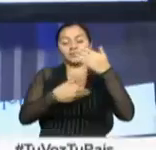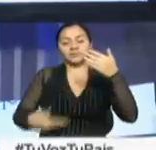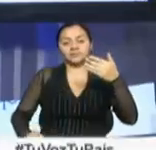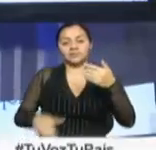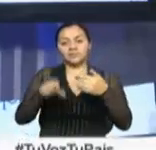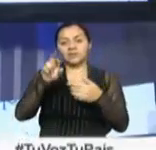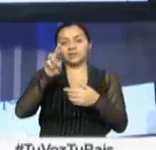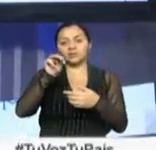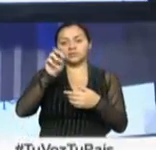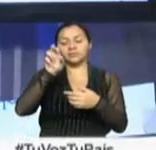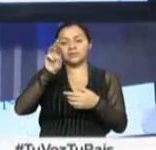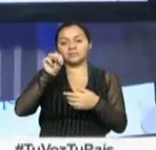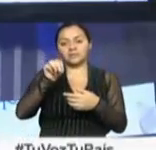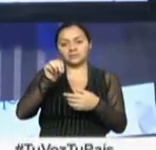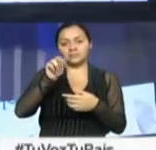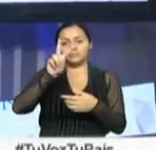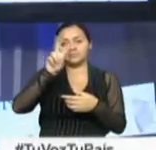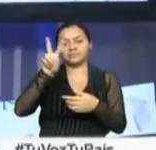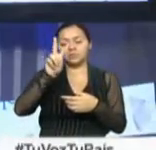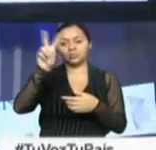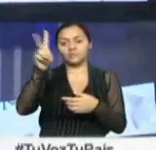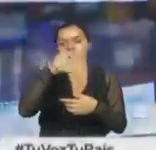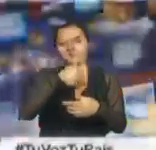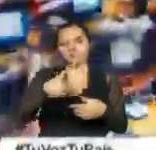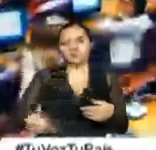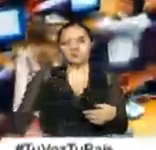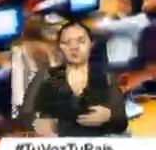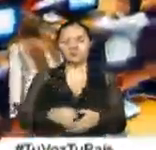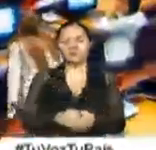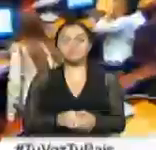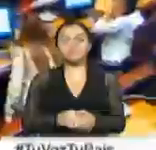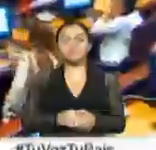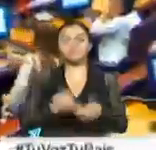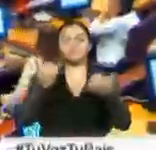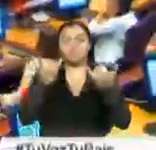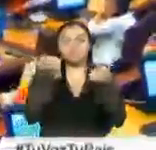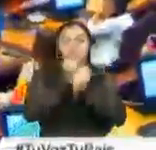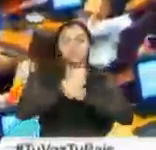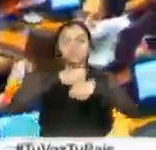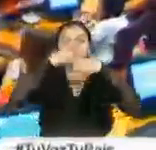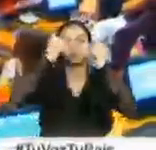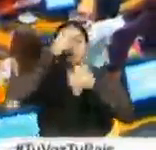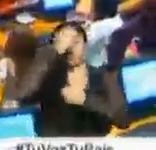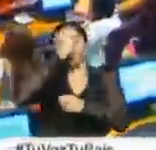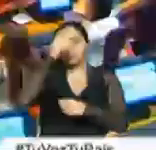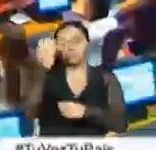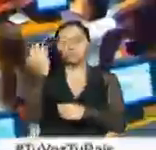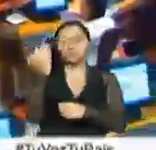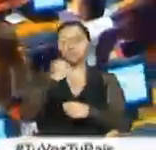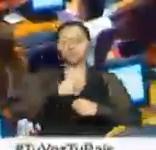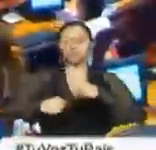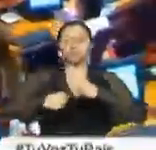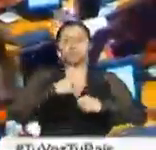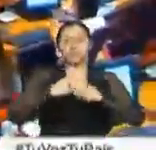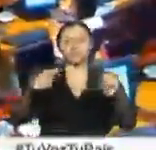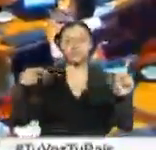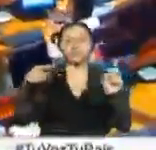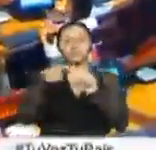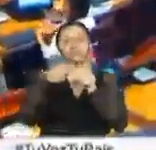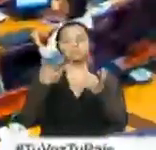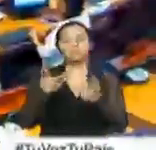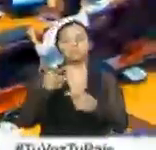Carlos Bergman como segundo vicepresidente. La mañana de este domingo 14 de mayo se instaló el nuevo